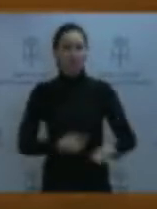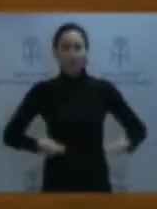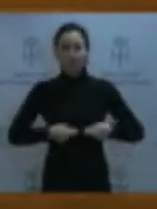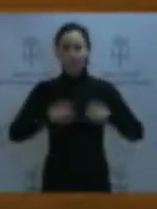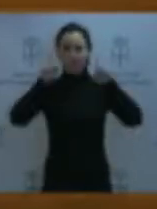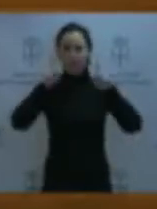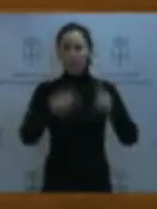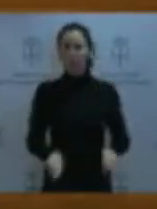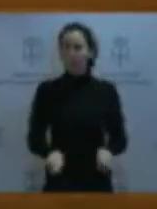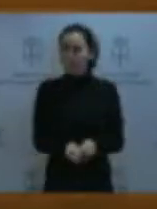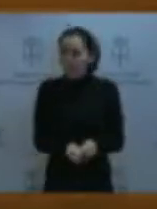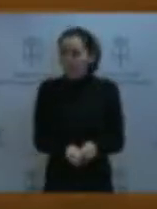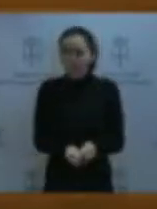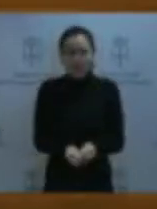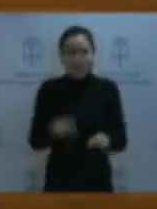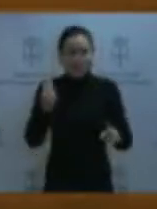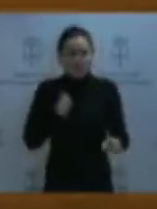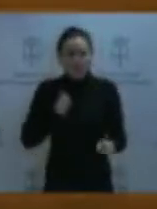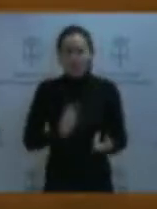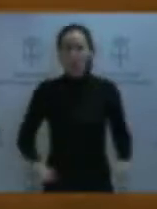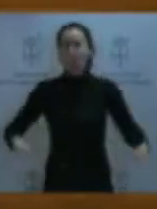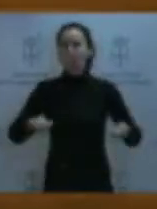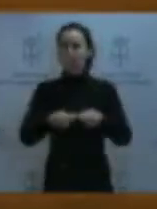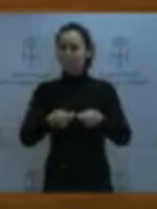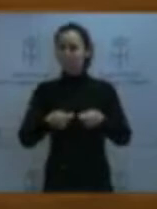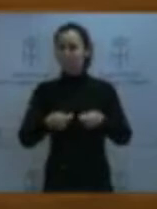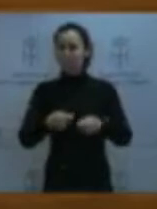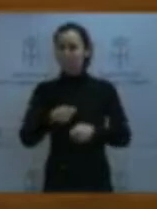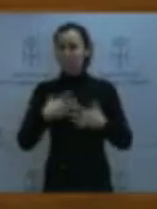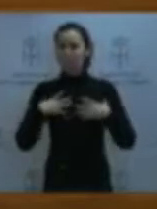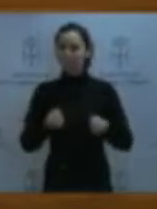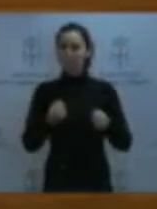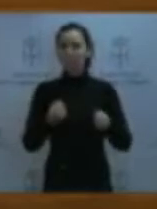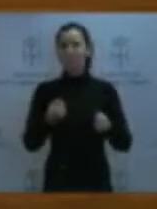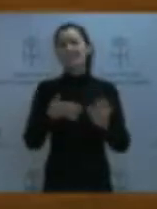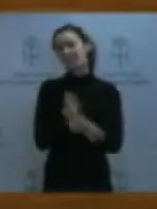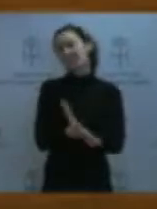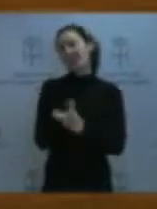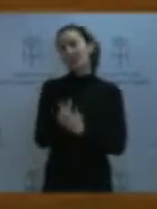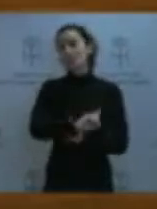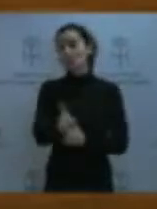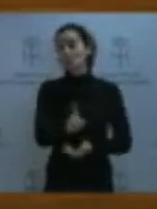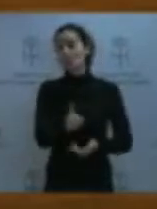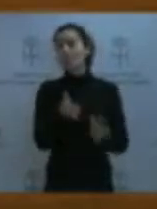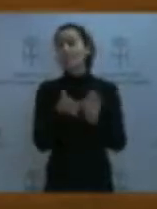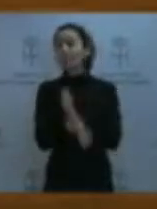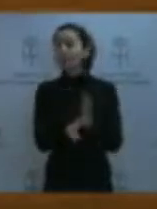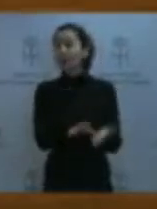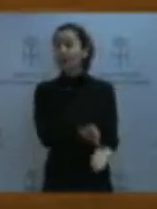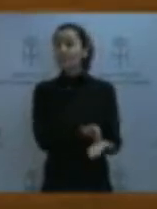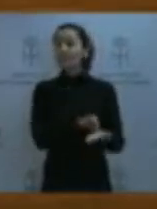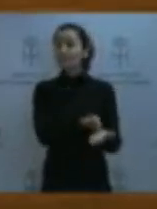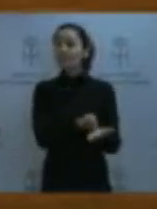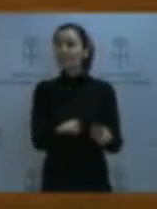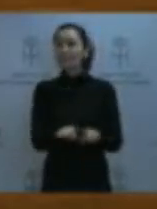sanitario, que es asumir que no es un derecho, que es un servicio, y si es un servicio lo pagas como pagas un refresco en